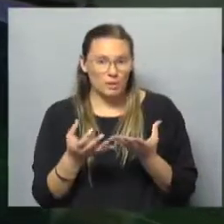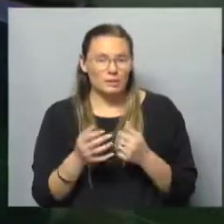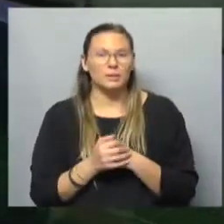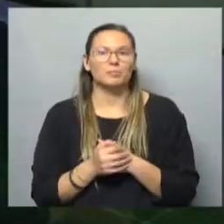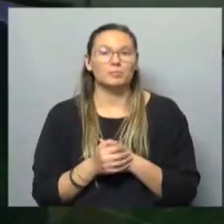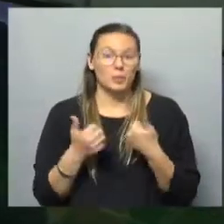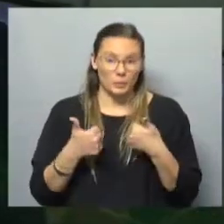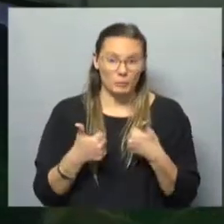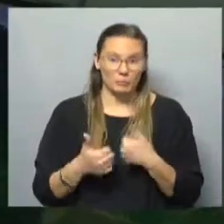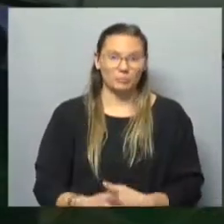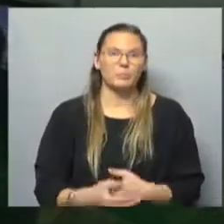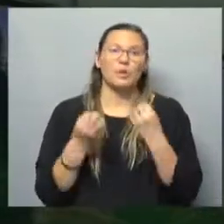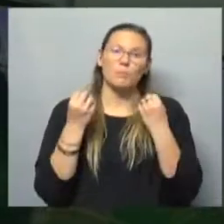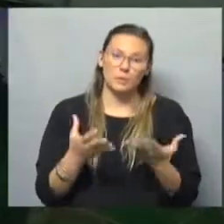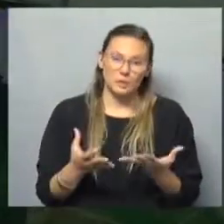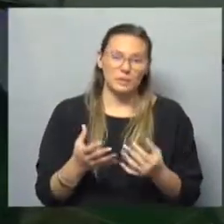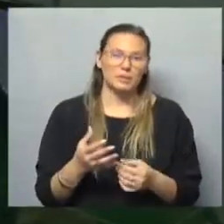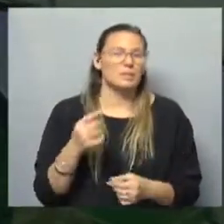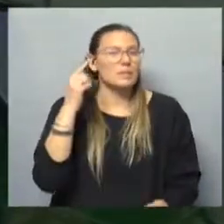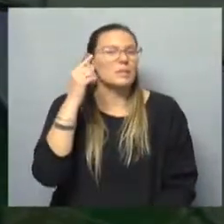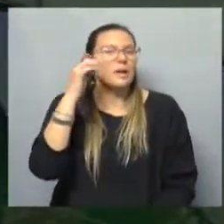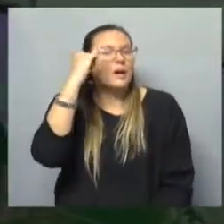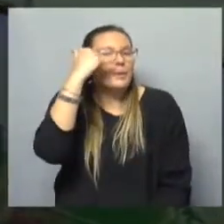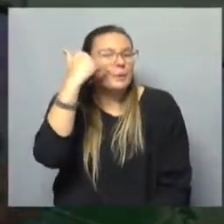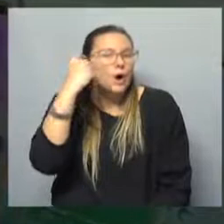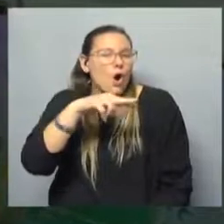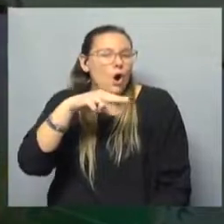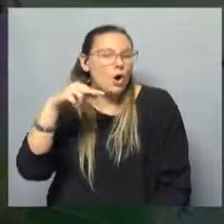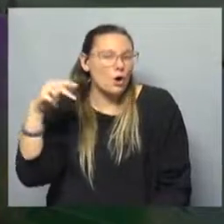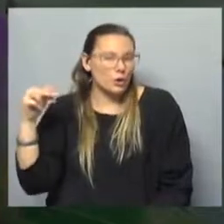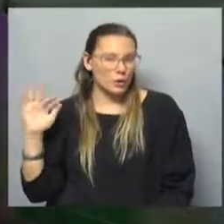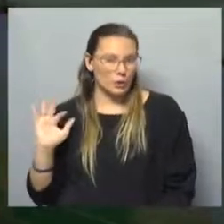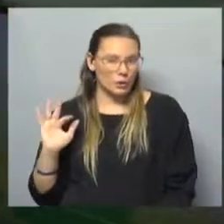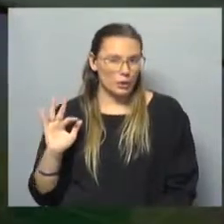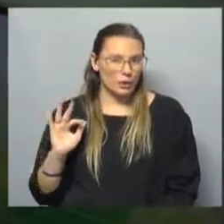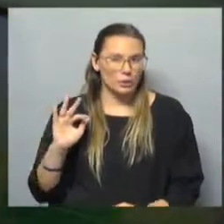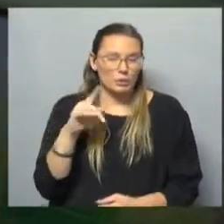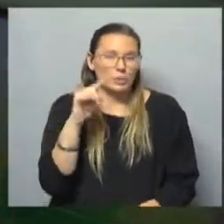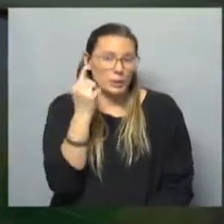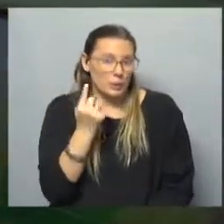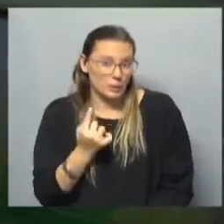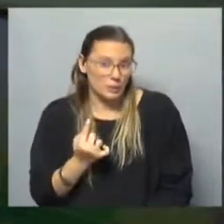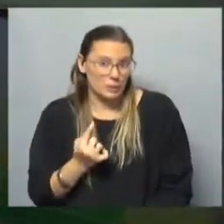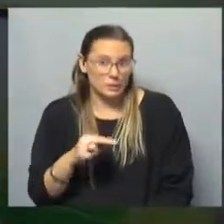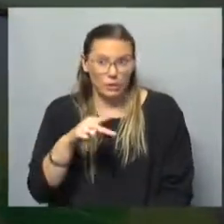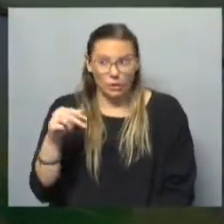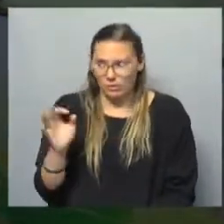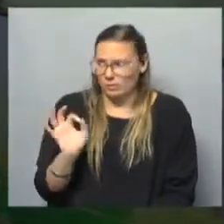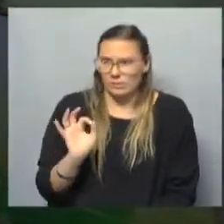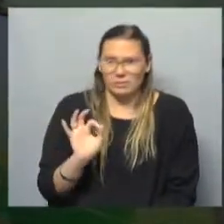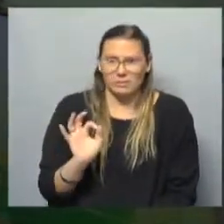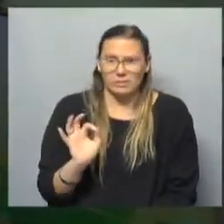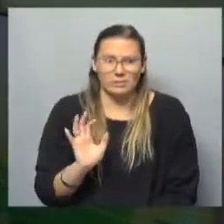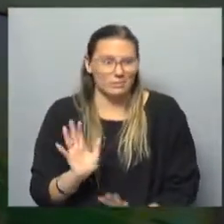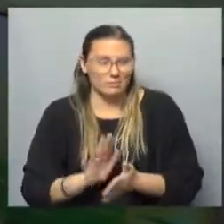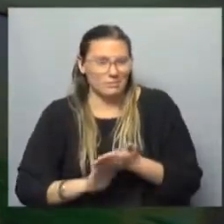Sí. ¿Todo bien? Los risitos de oro. ¿Risitos de oro? Sobre todo risitos. ¡Oro! Mal. Oro en ningún lado por acá.